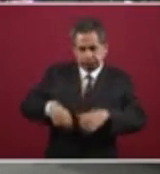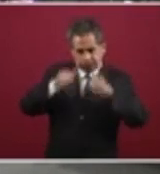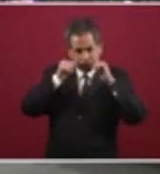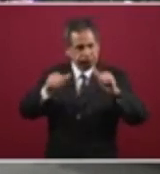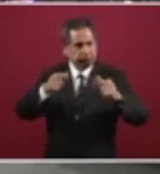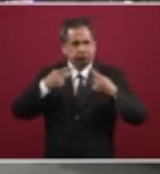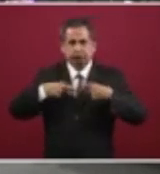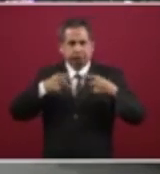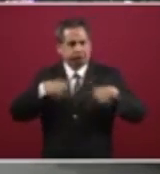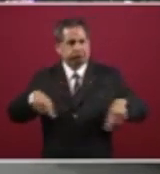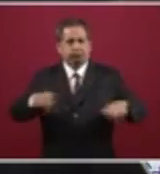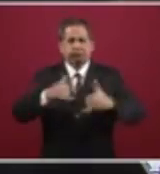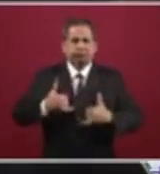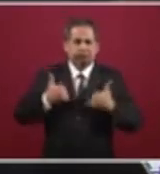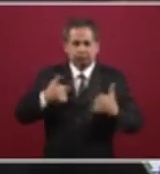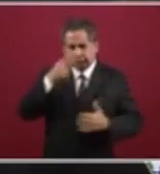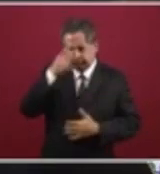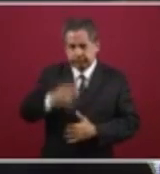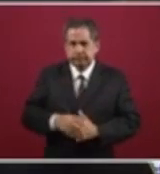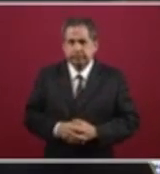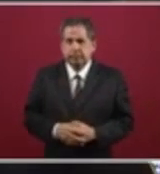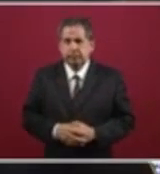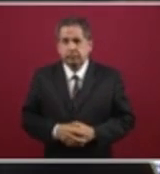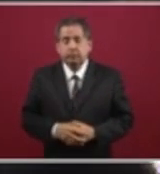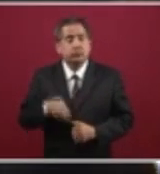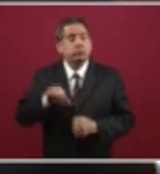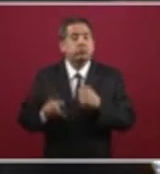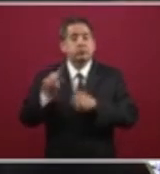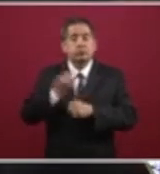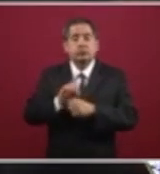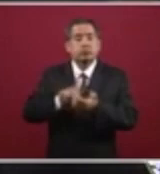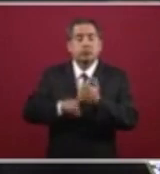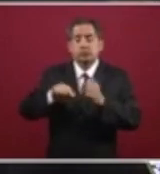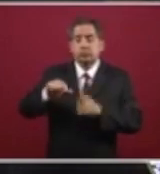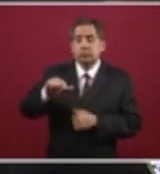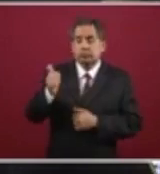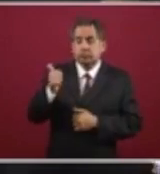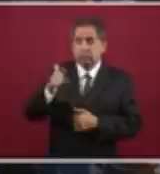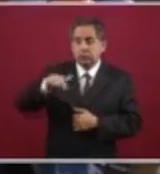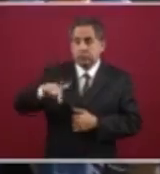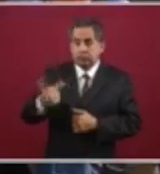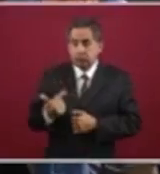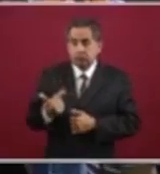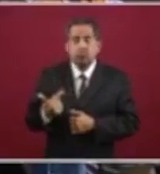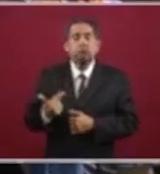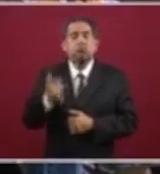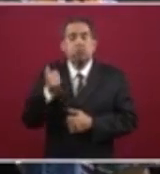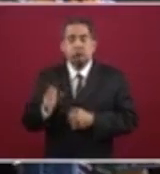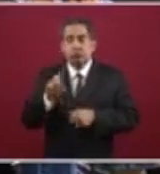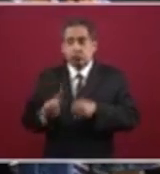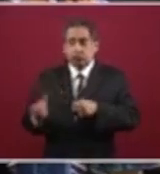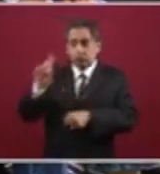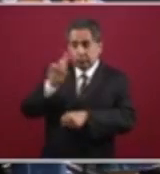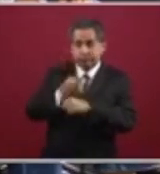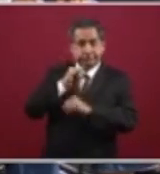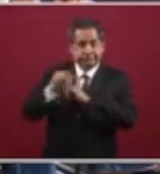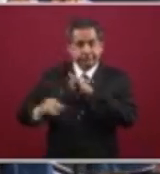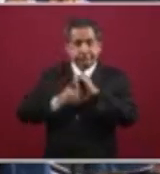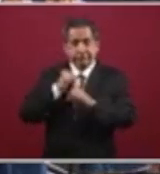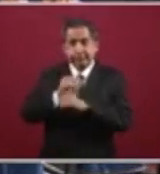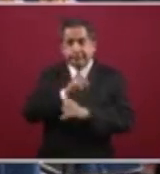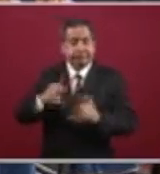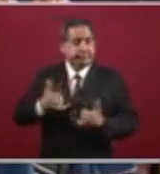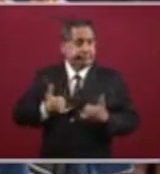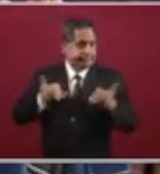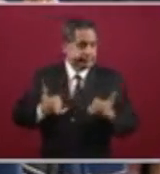las juventudes de México. Bien, hoy es 12 de agosto. Hoy es el Día Internacional de la Juventud